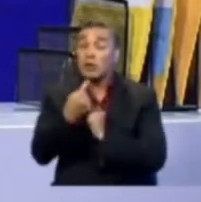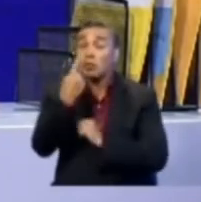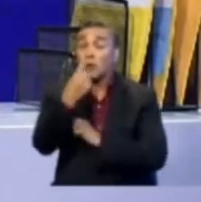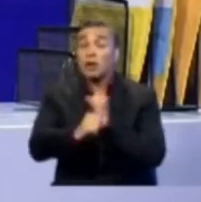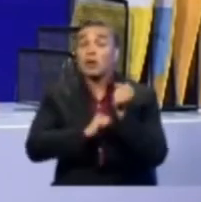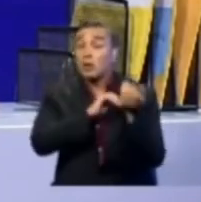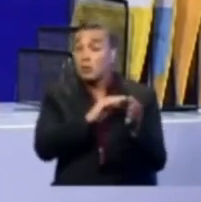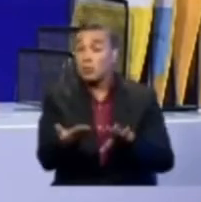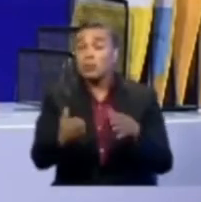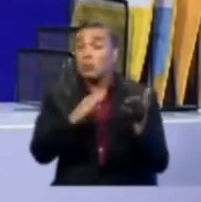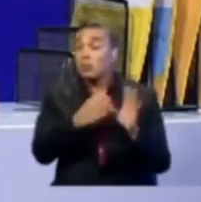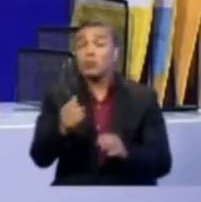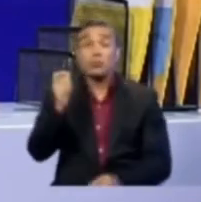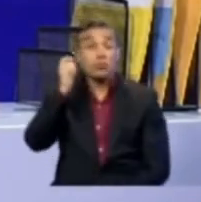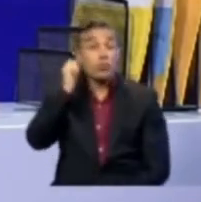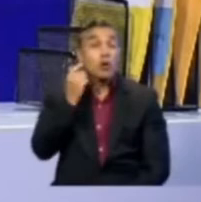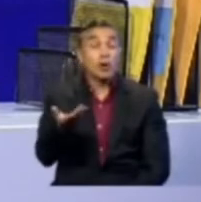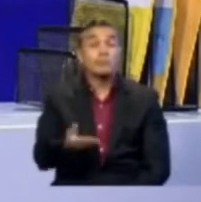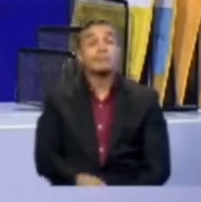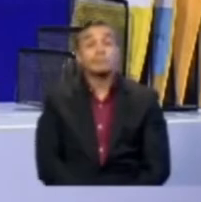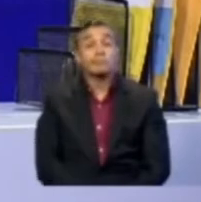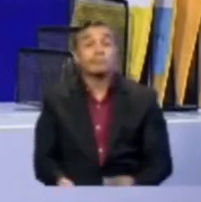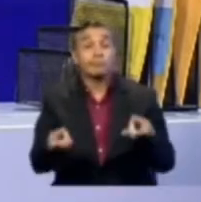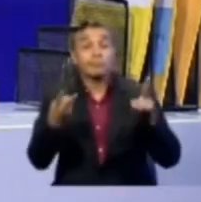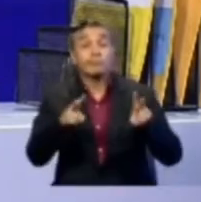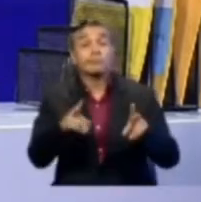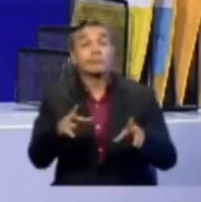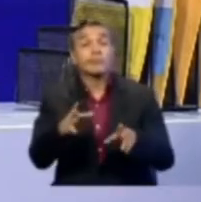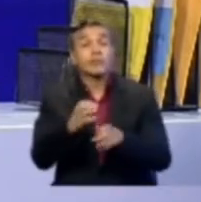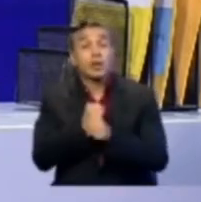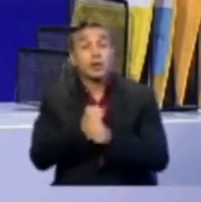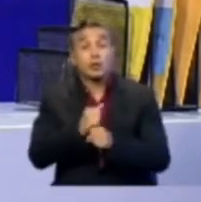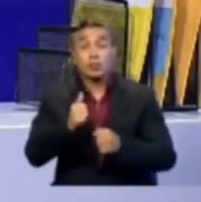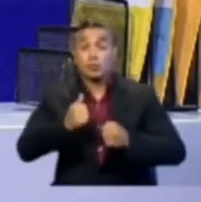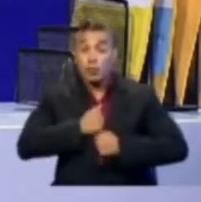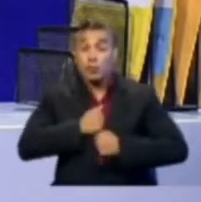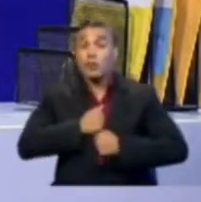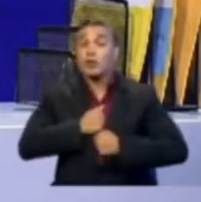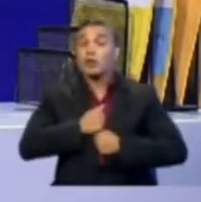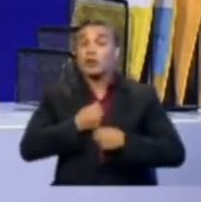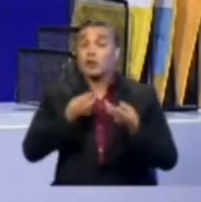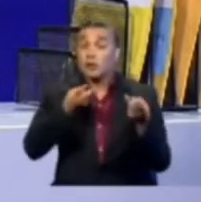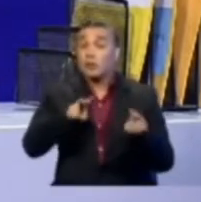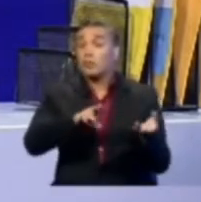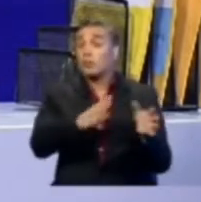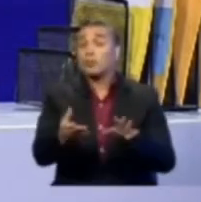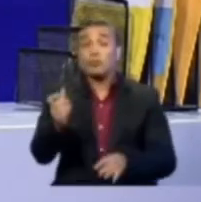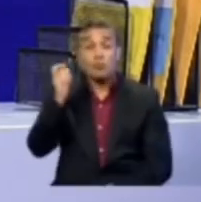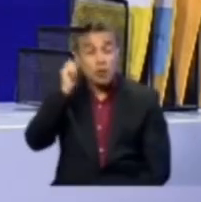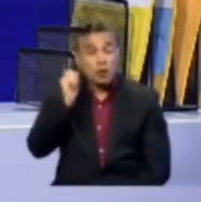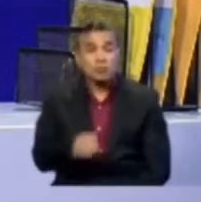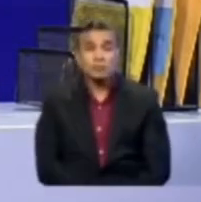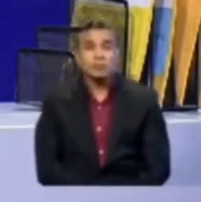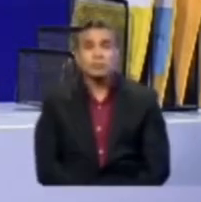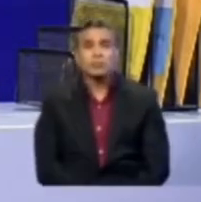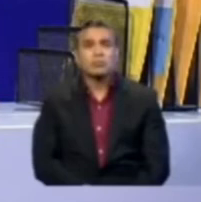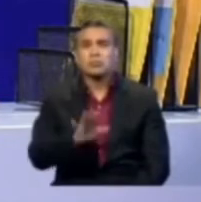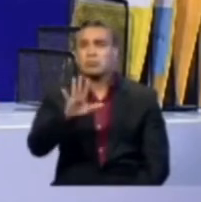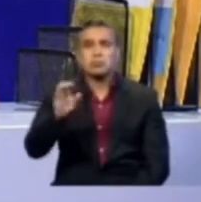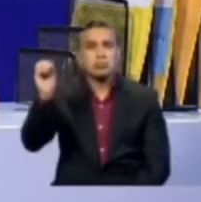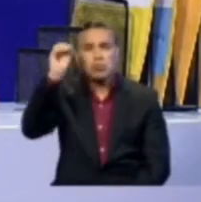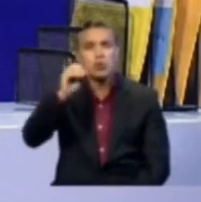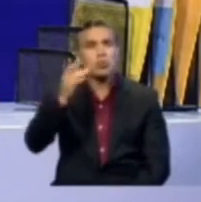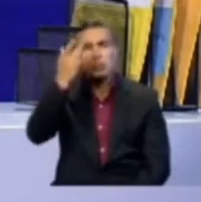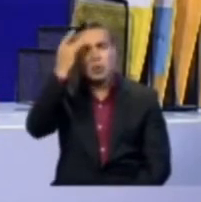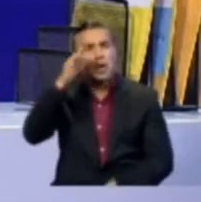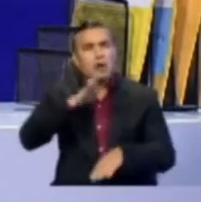de muertes por violencia, así como eventos sufridos contra la seguridad, la propiedad, la integridad y los femicidios. ¿Cuál cree usted que son las principales